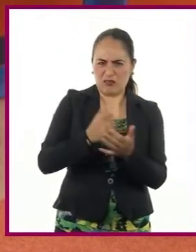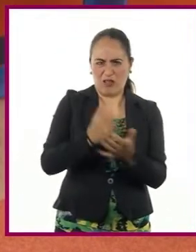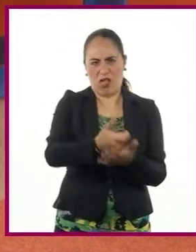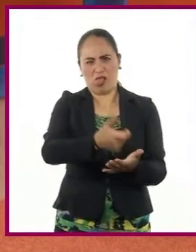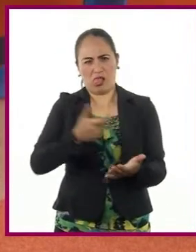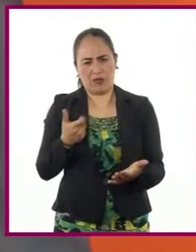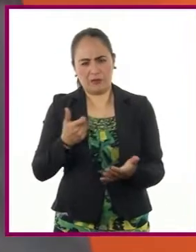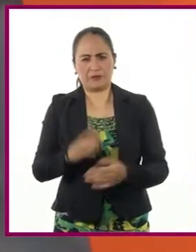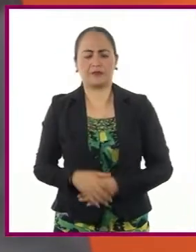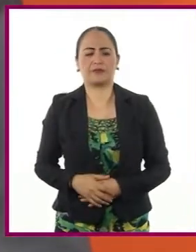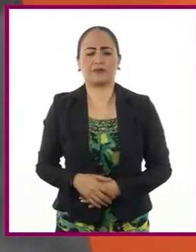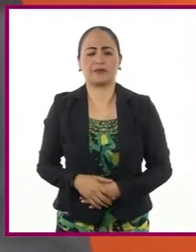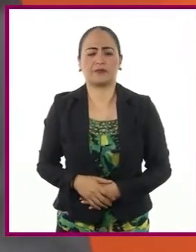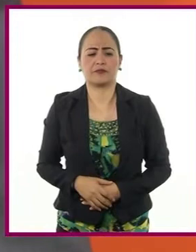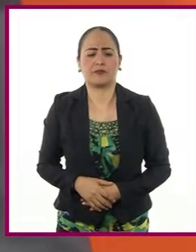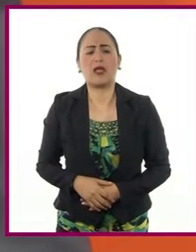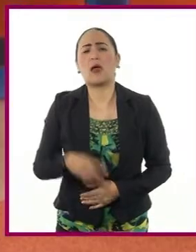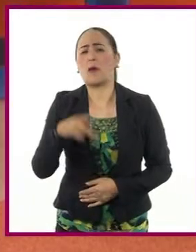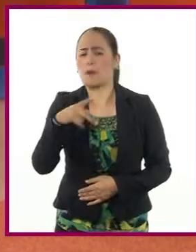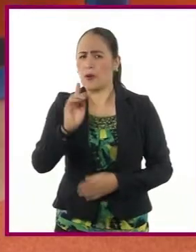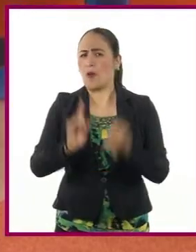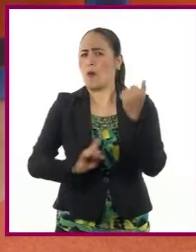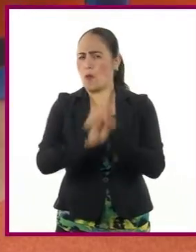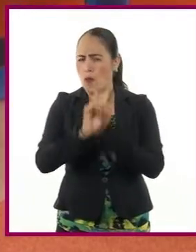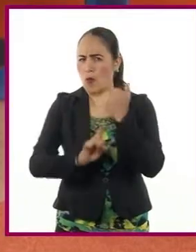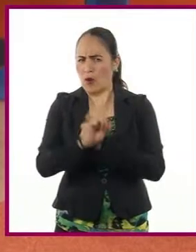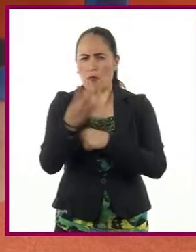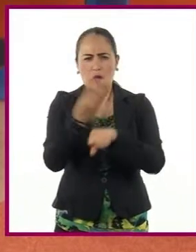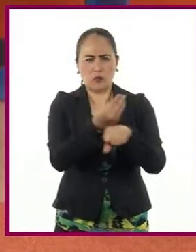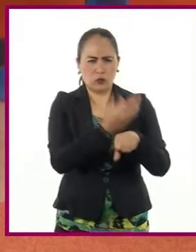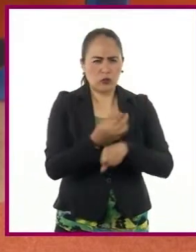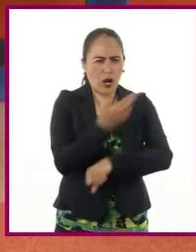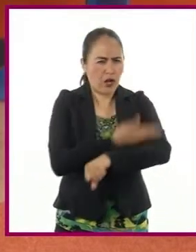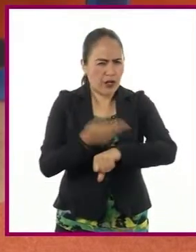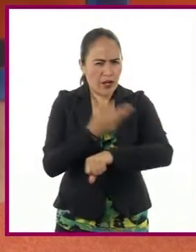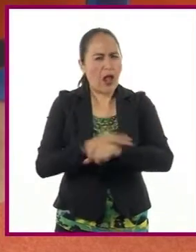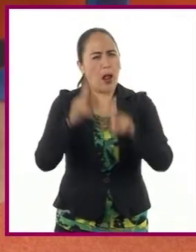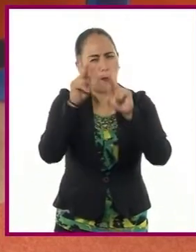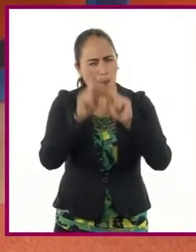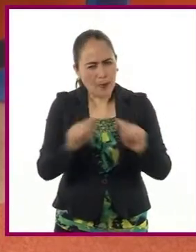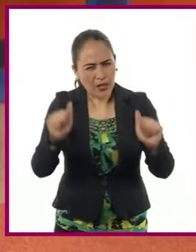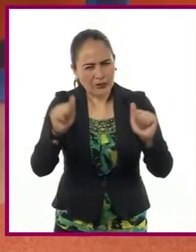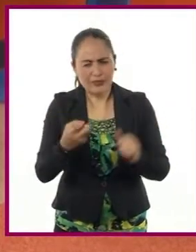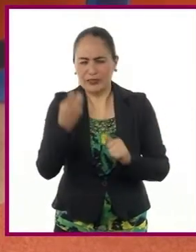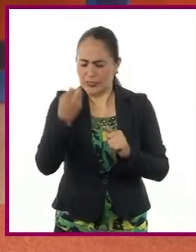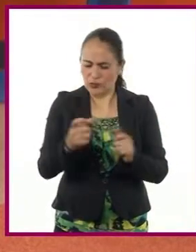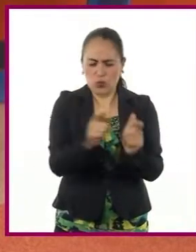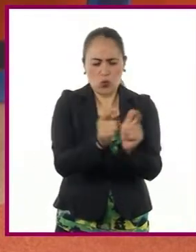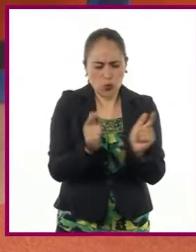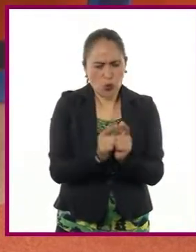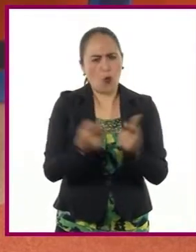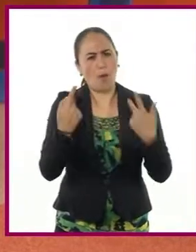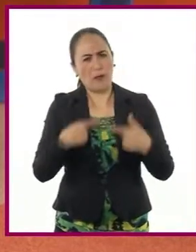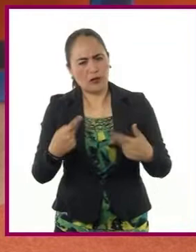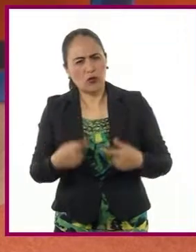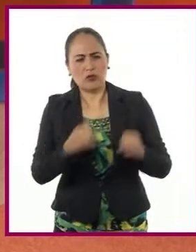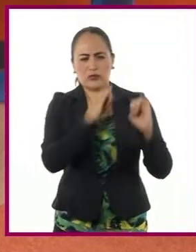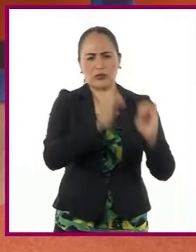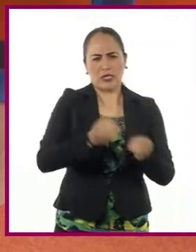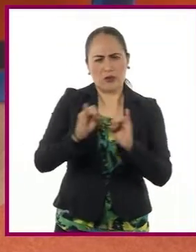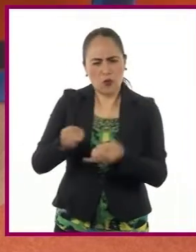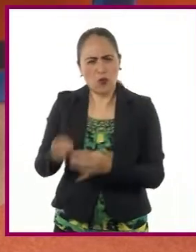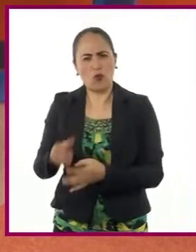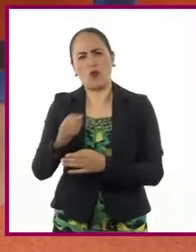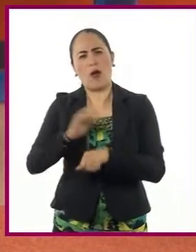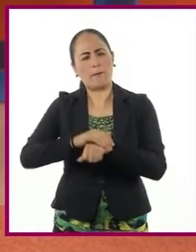cambio, resolver conflictos de forma pacífica nos permite desarrollarnos como individuos, como grupos, familia,